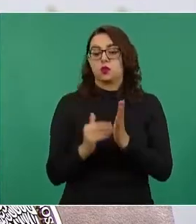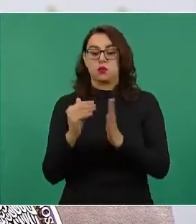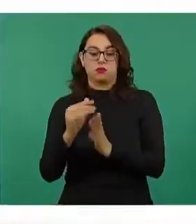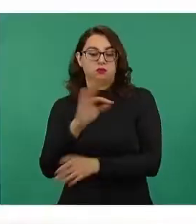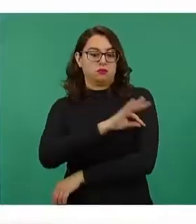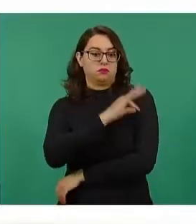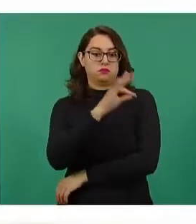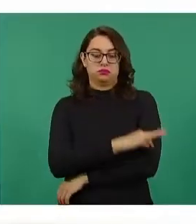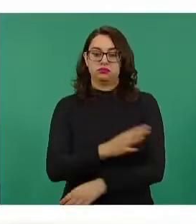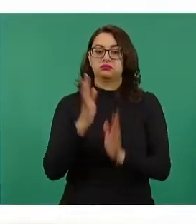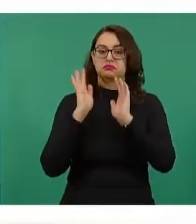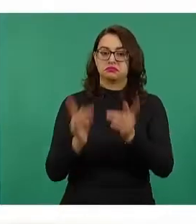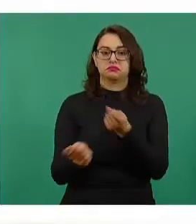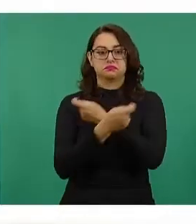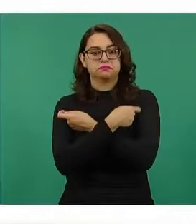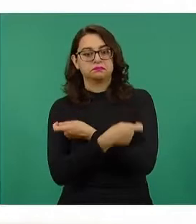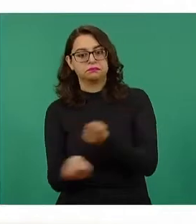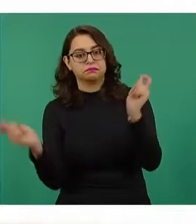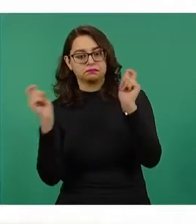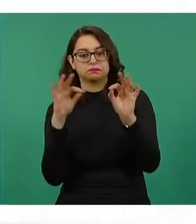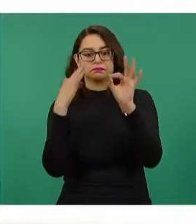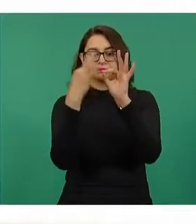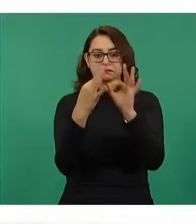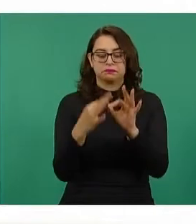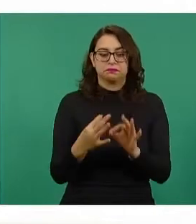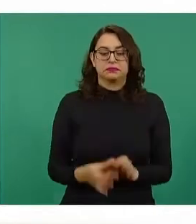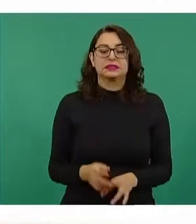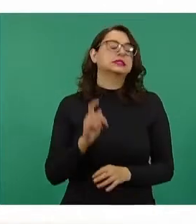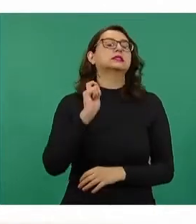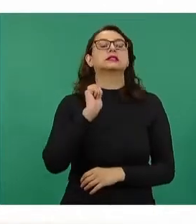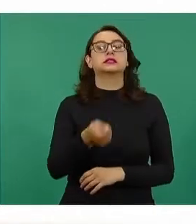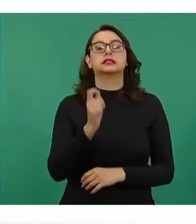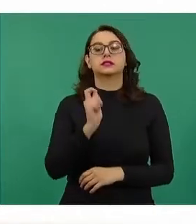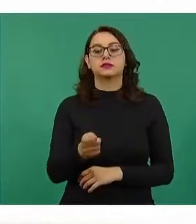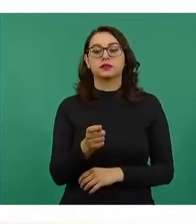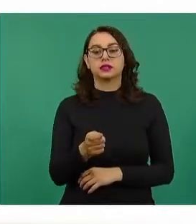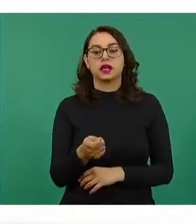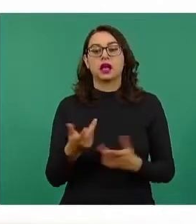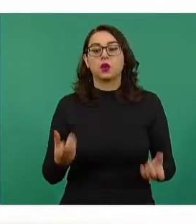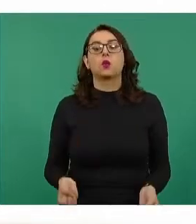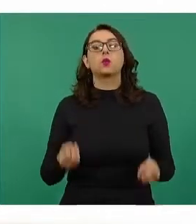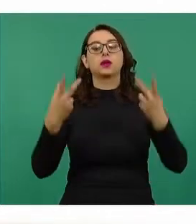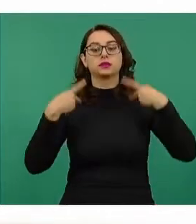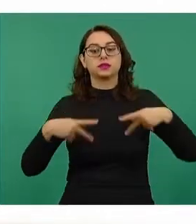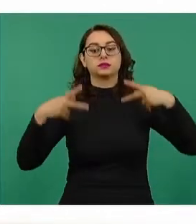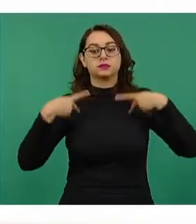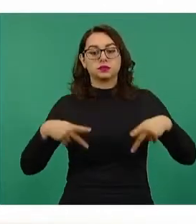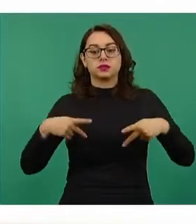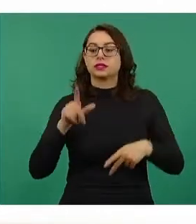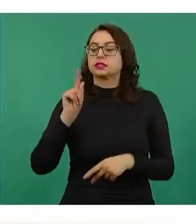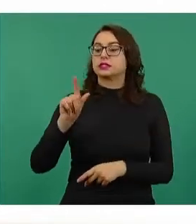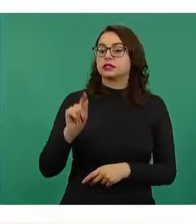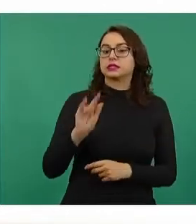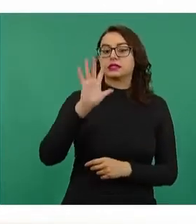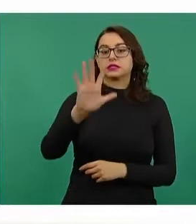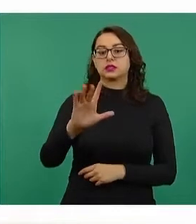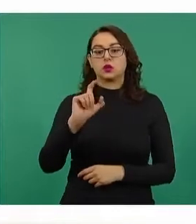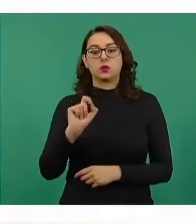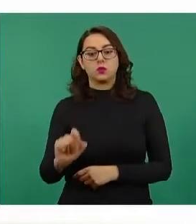sido aplicadas. Esto corresponde a 75.5 millones de personas que ya han sido